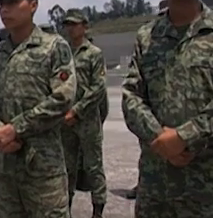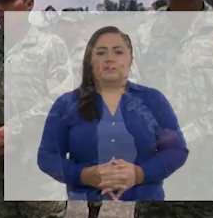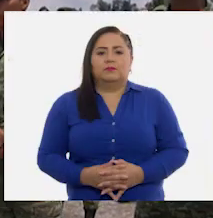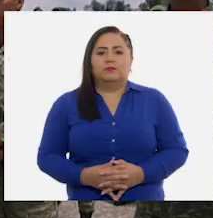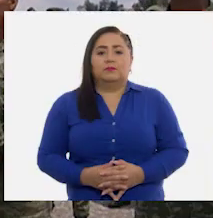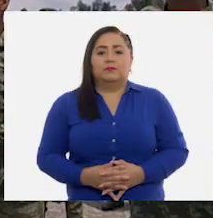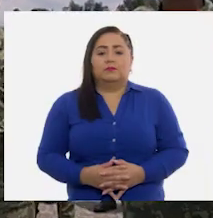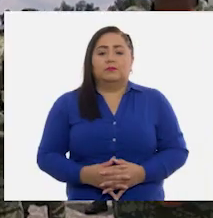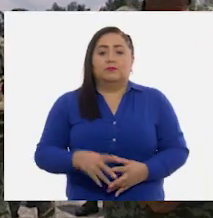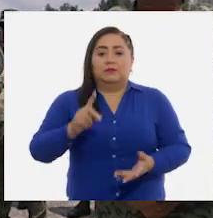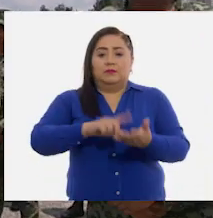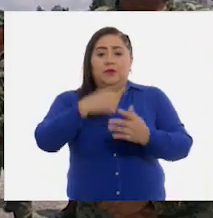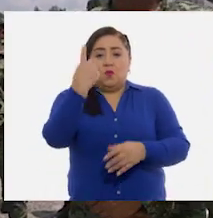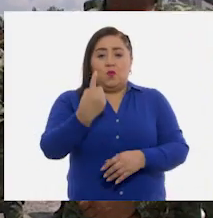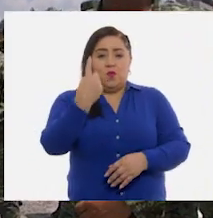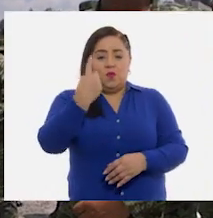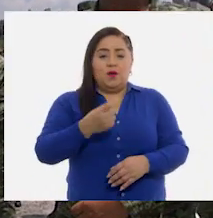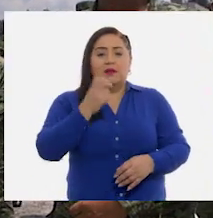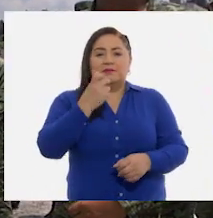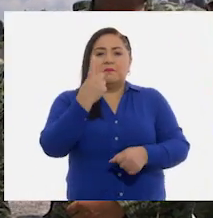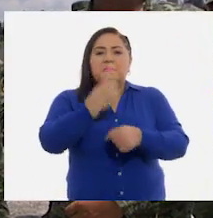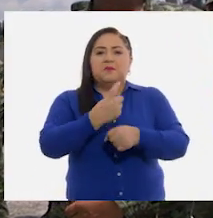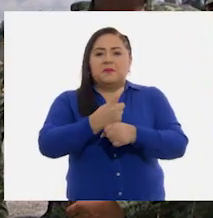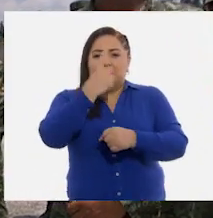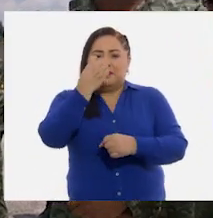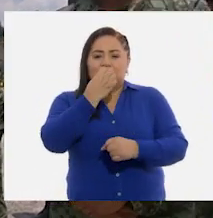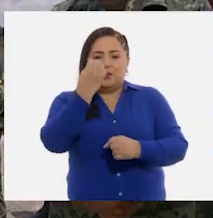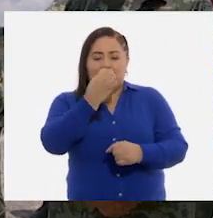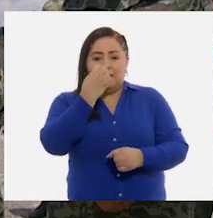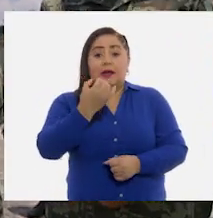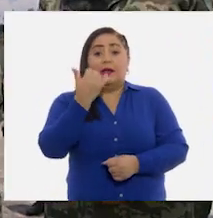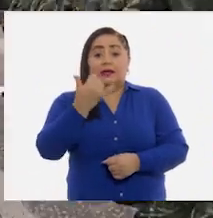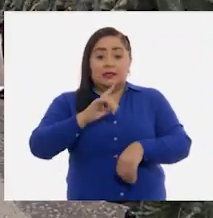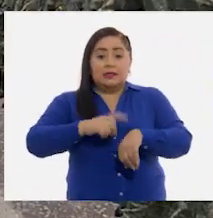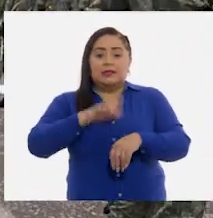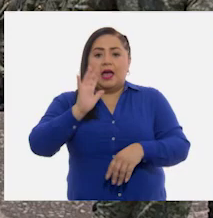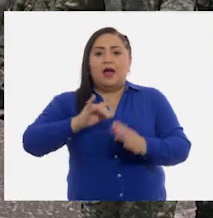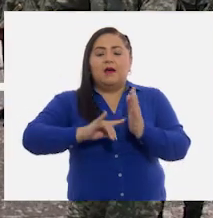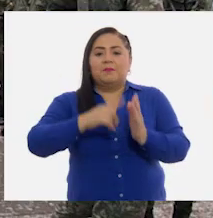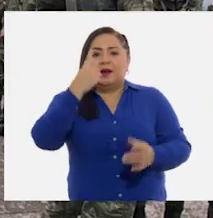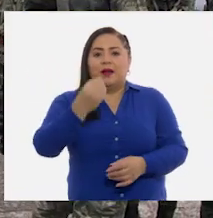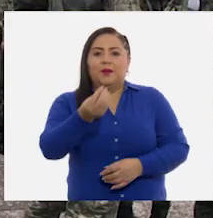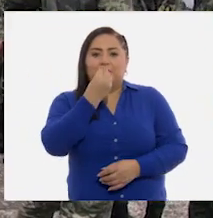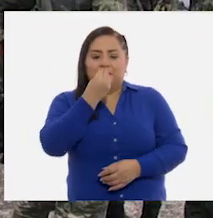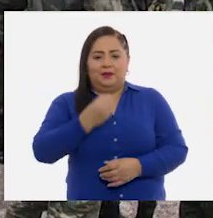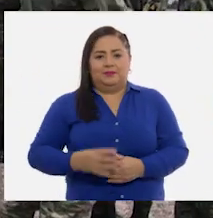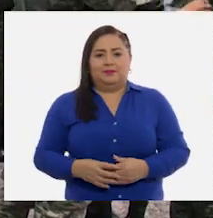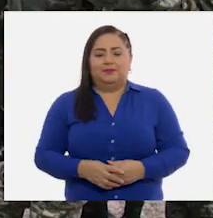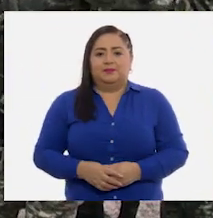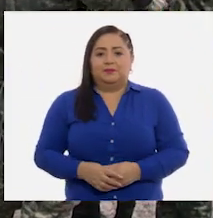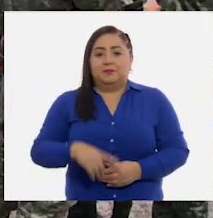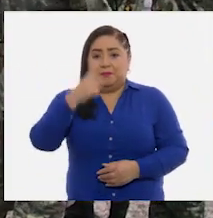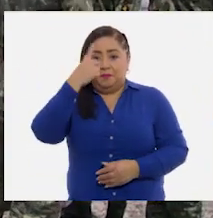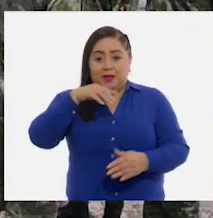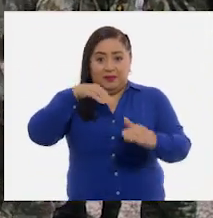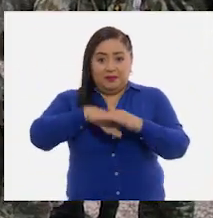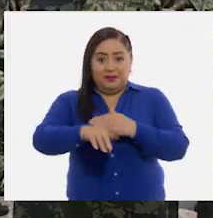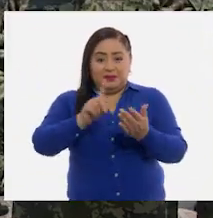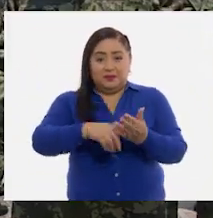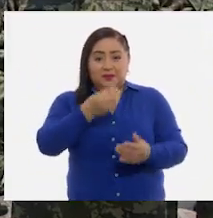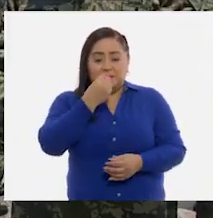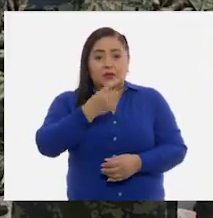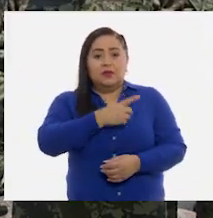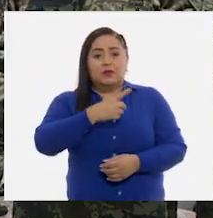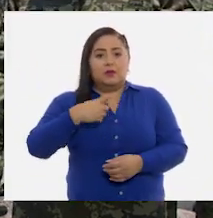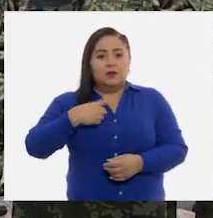A las 13 horas culmina el primer periodo de clases y es la hora de la comida. Para entrar al comedor deben